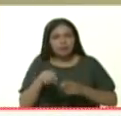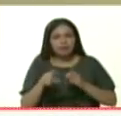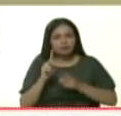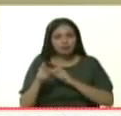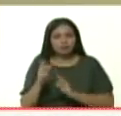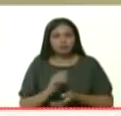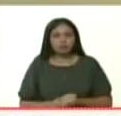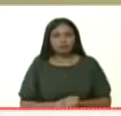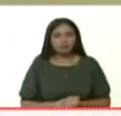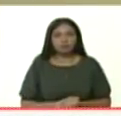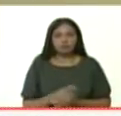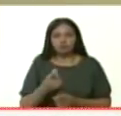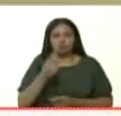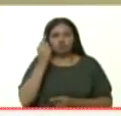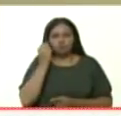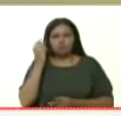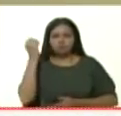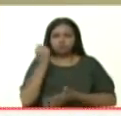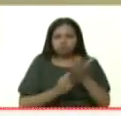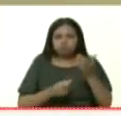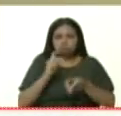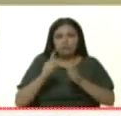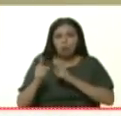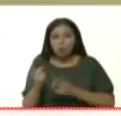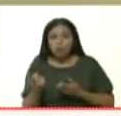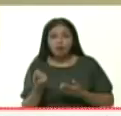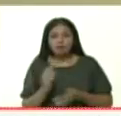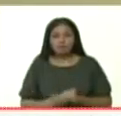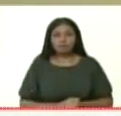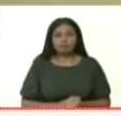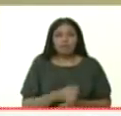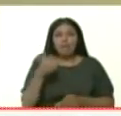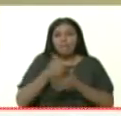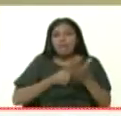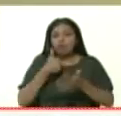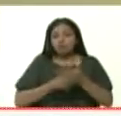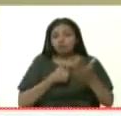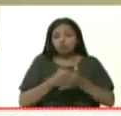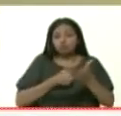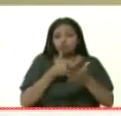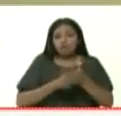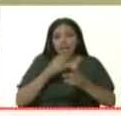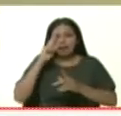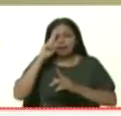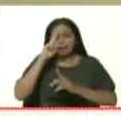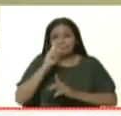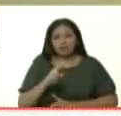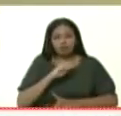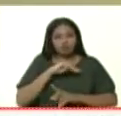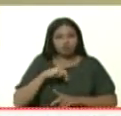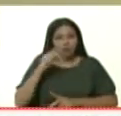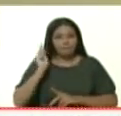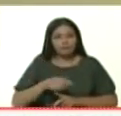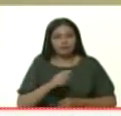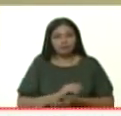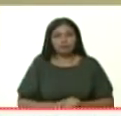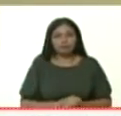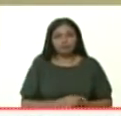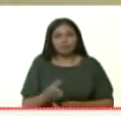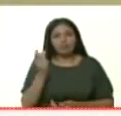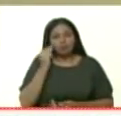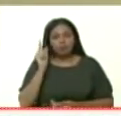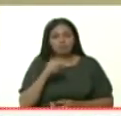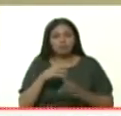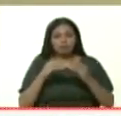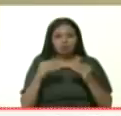violencia, los feminicidios, la lucha por el respeto a la mujer en